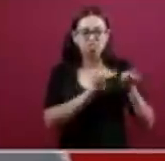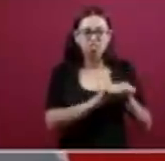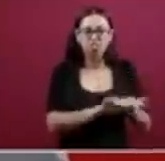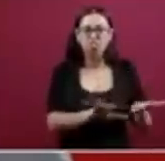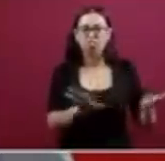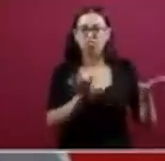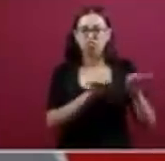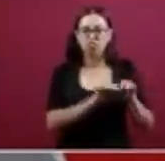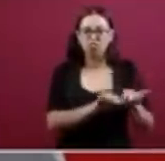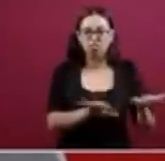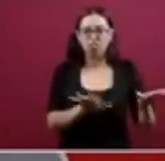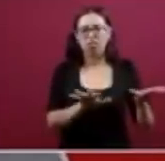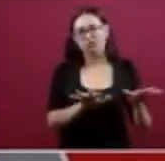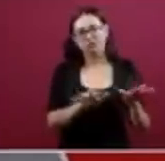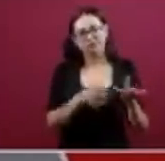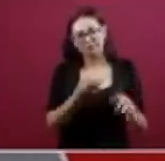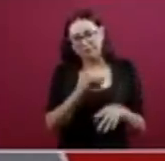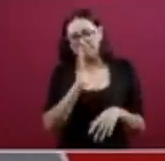Entonces, todo eso se va a terminar.